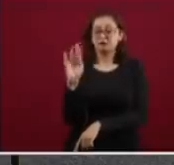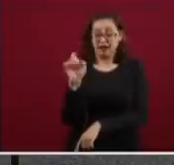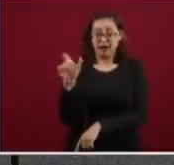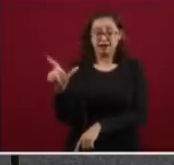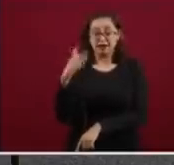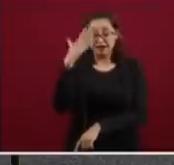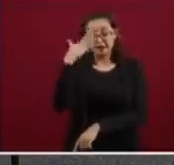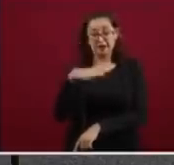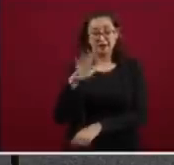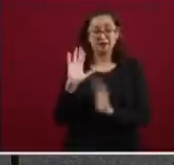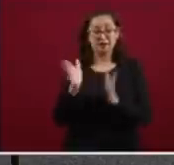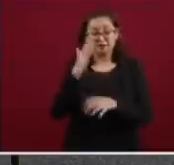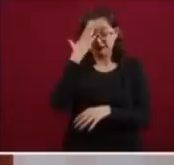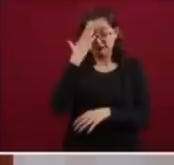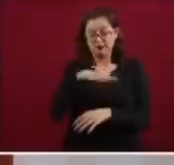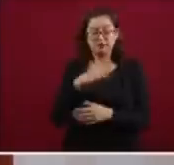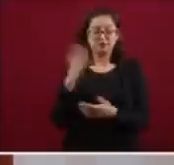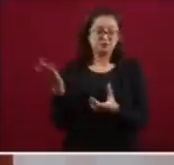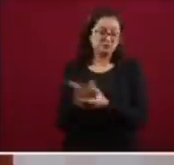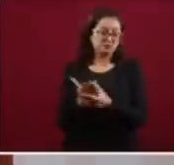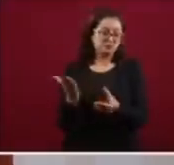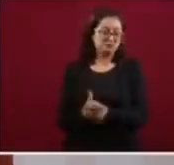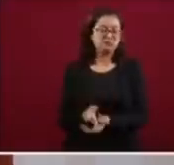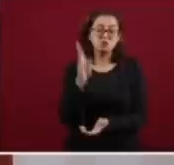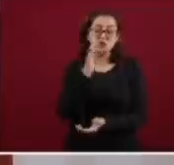ya este elementos